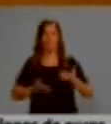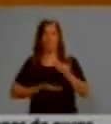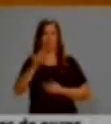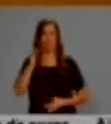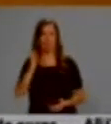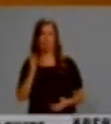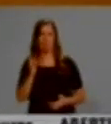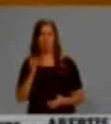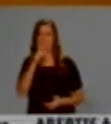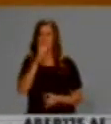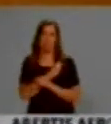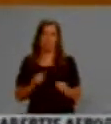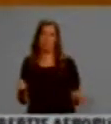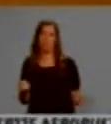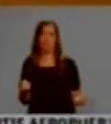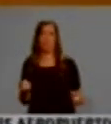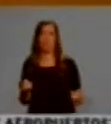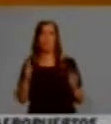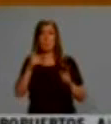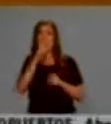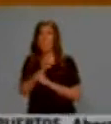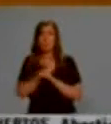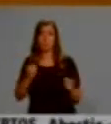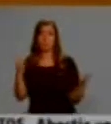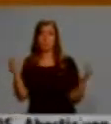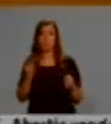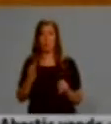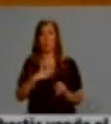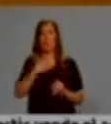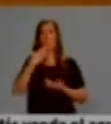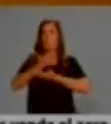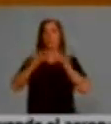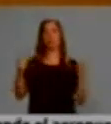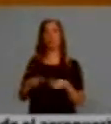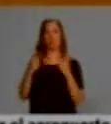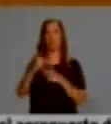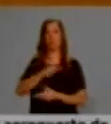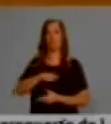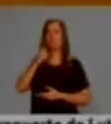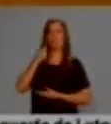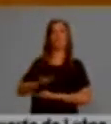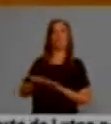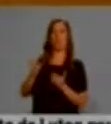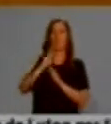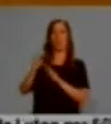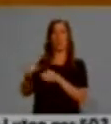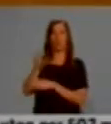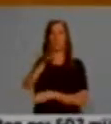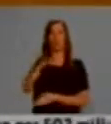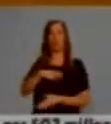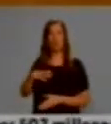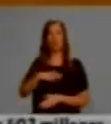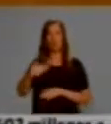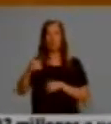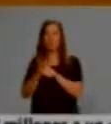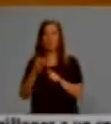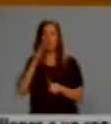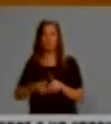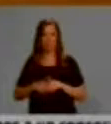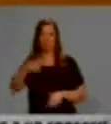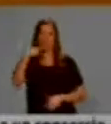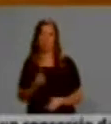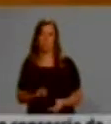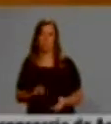comunicación. Es imposible, por tanto, que pueda poner confianza a la sociedad española con esas afirmaciones en el Partido